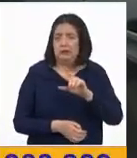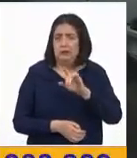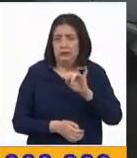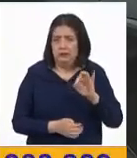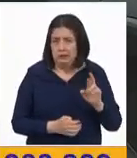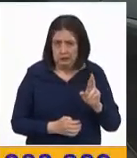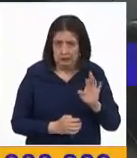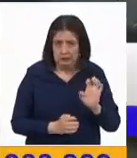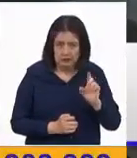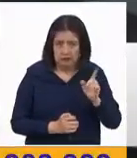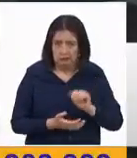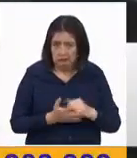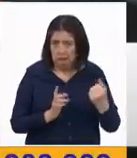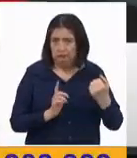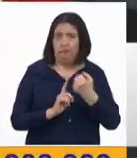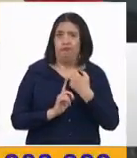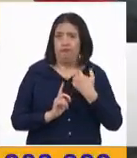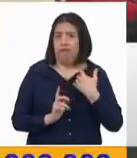quien precisamente